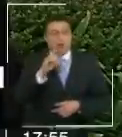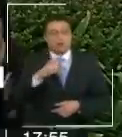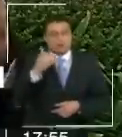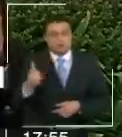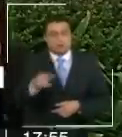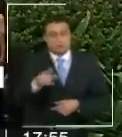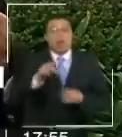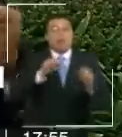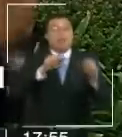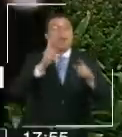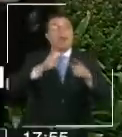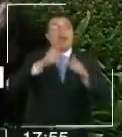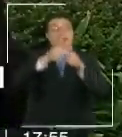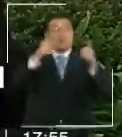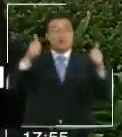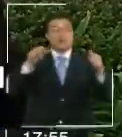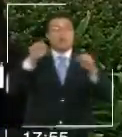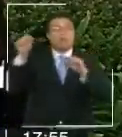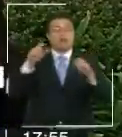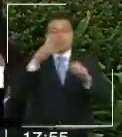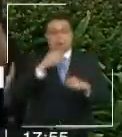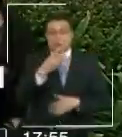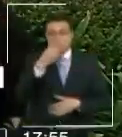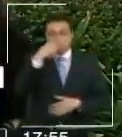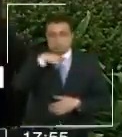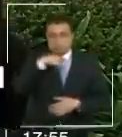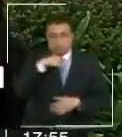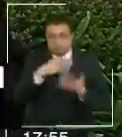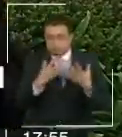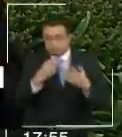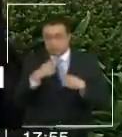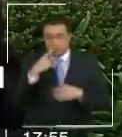dirigentes políticos es que nos ensimismamos. Nos